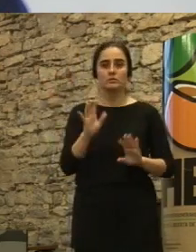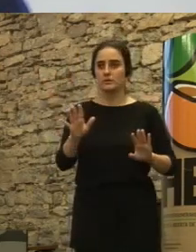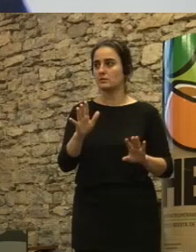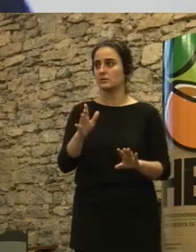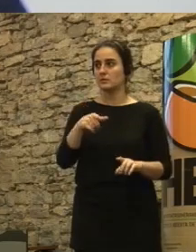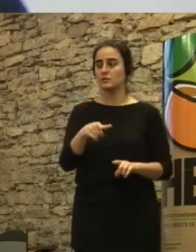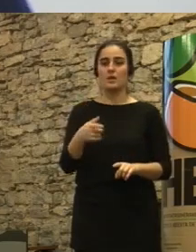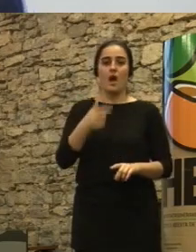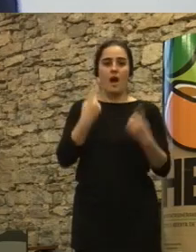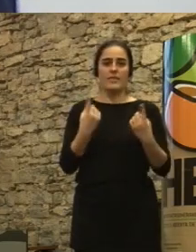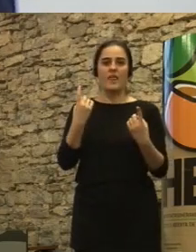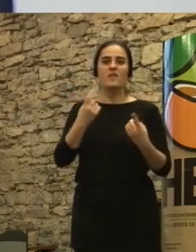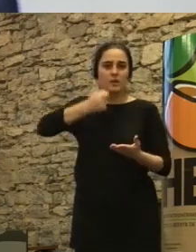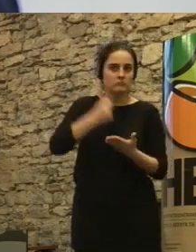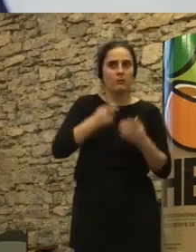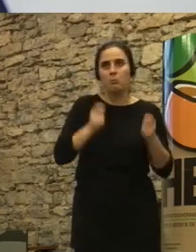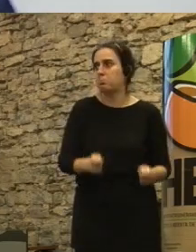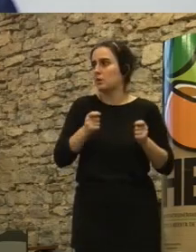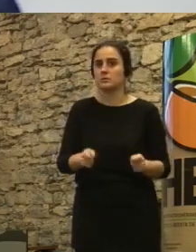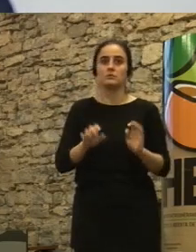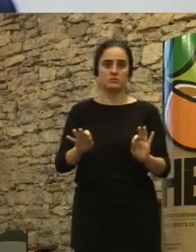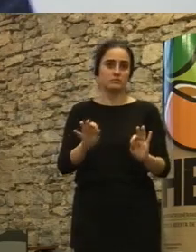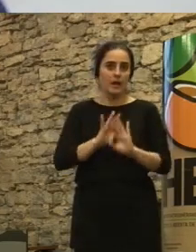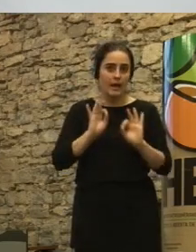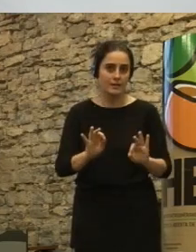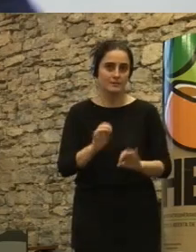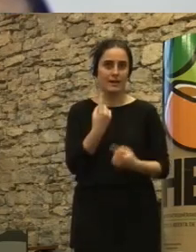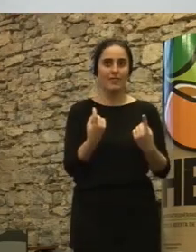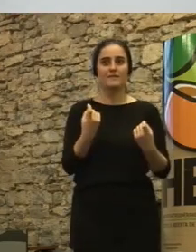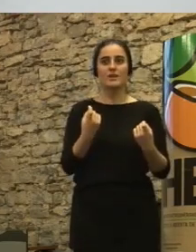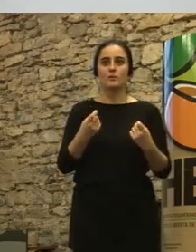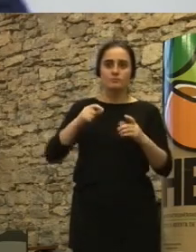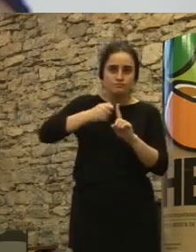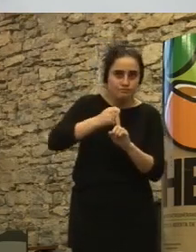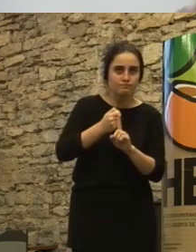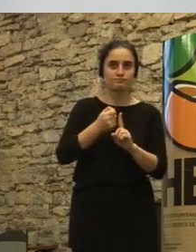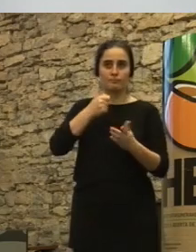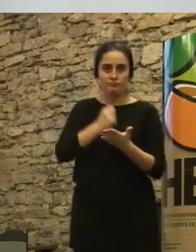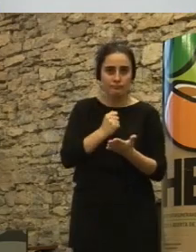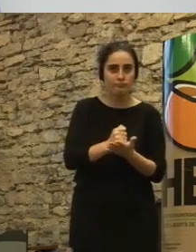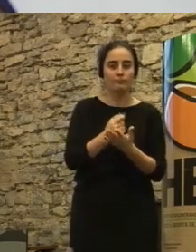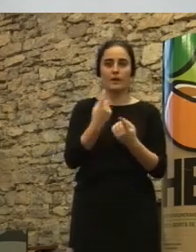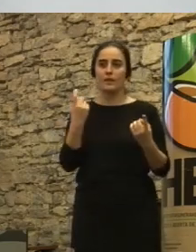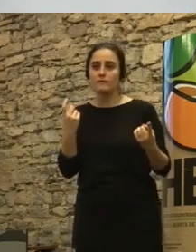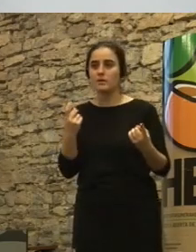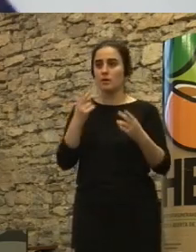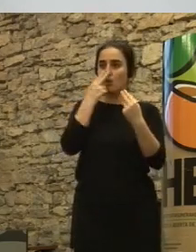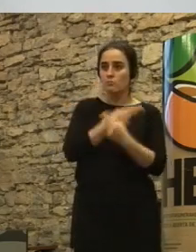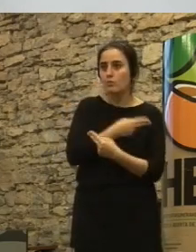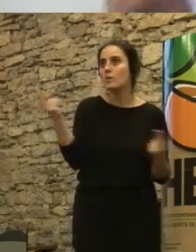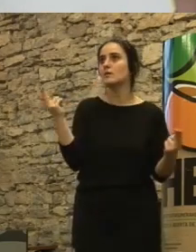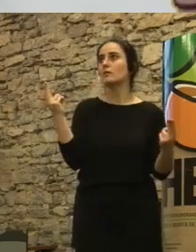cuestión muchas veces de cansinismo, que es un poco trágico, pero es así. Entonces hay como que exigir, hay como que insistir, hay como que hacerlo tema, a lo mejor hay como que hacerlo público, hay